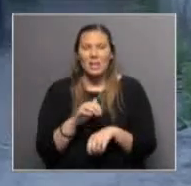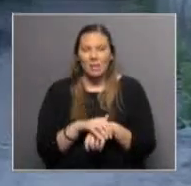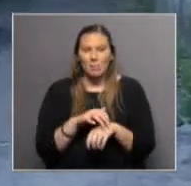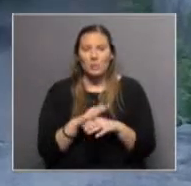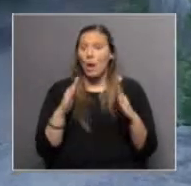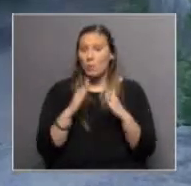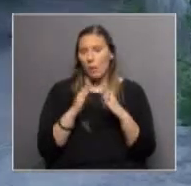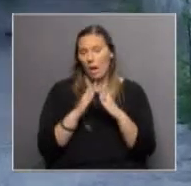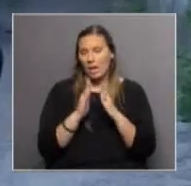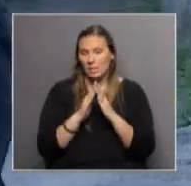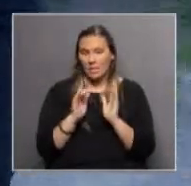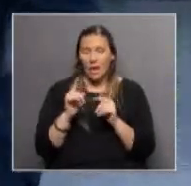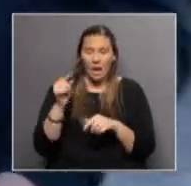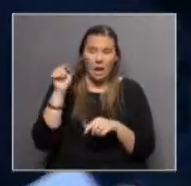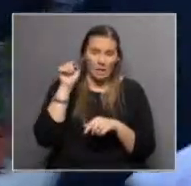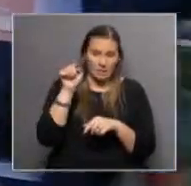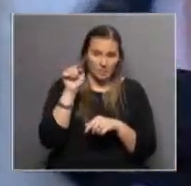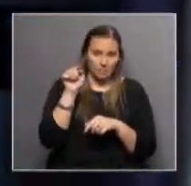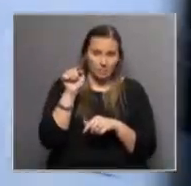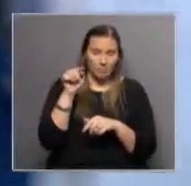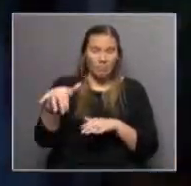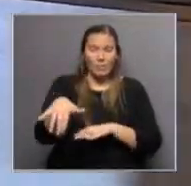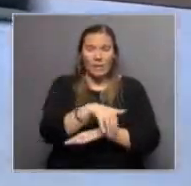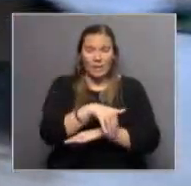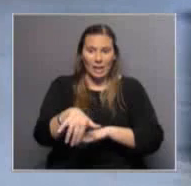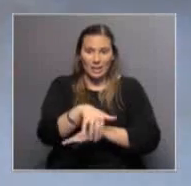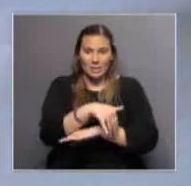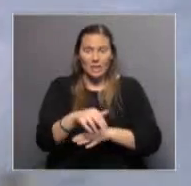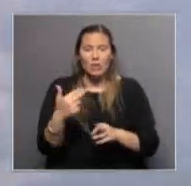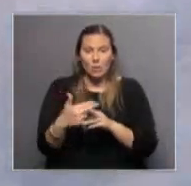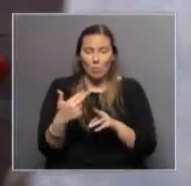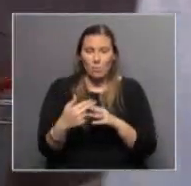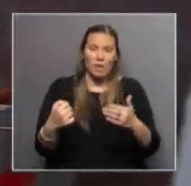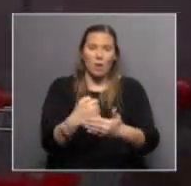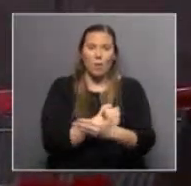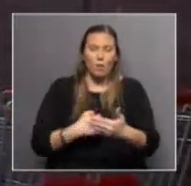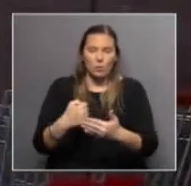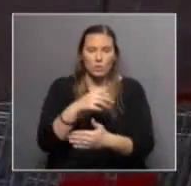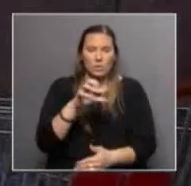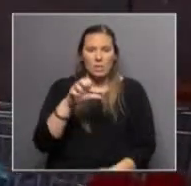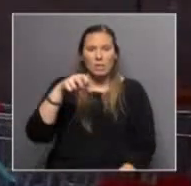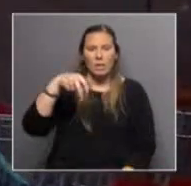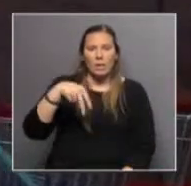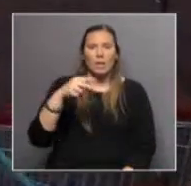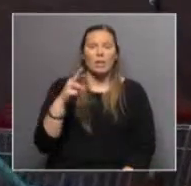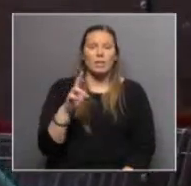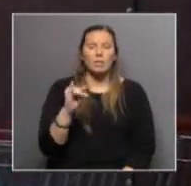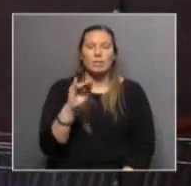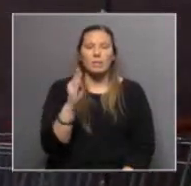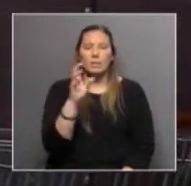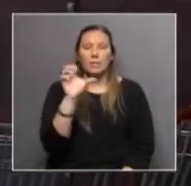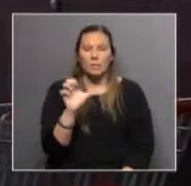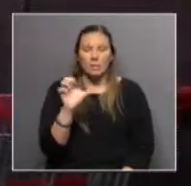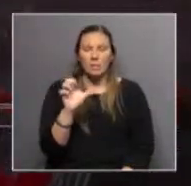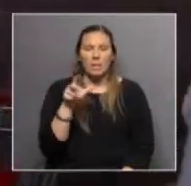una casa particular. Allá está la calle que le da nombre a la olla, que es Enrique Chancone.